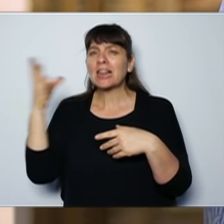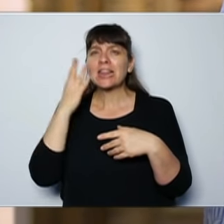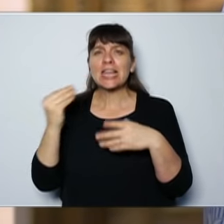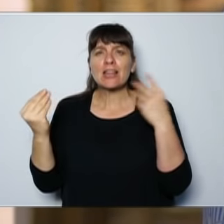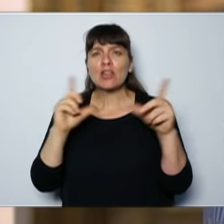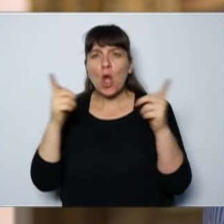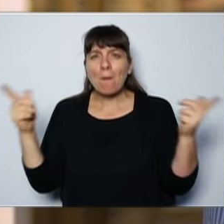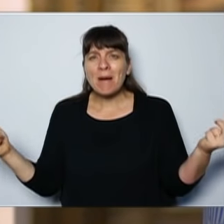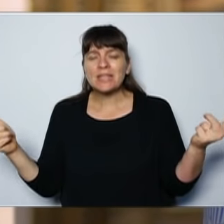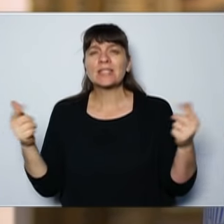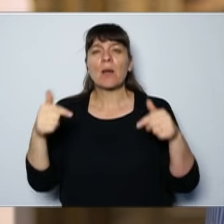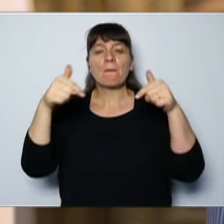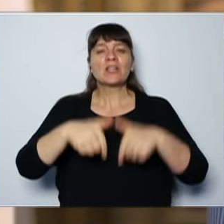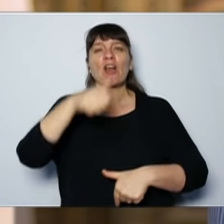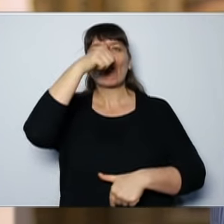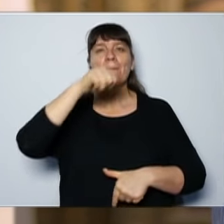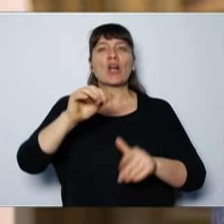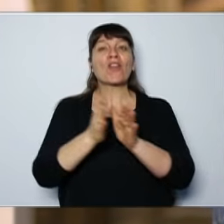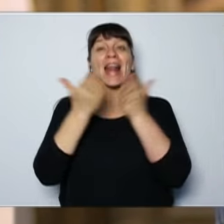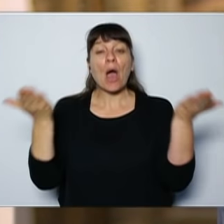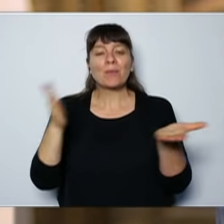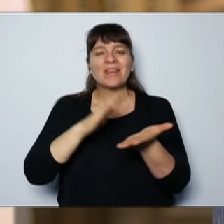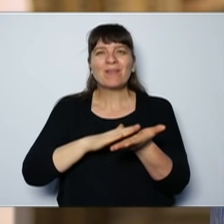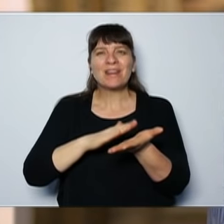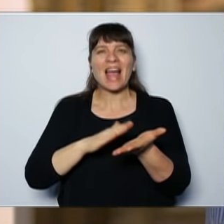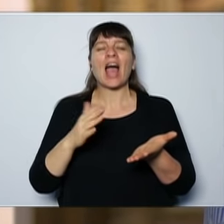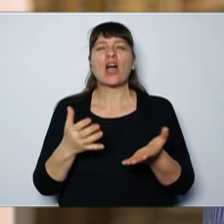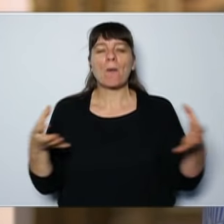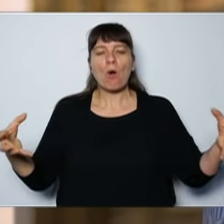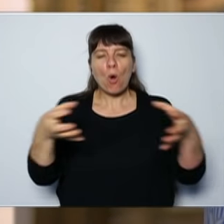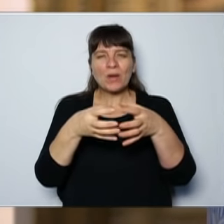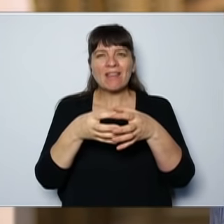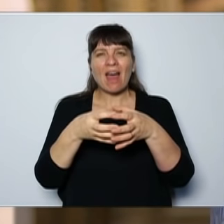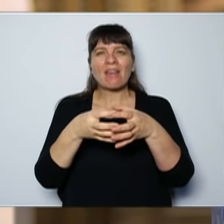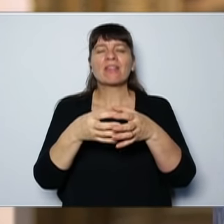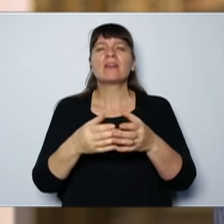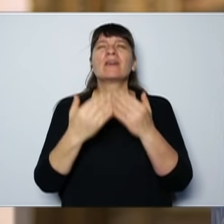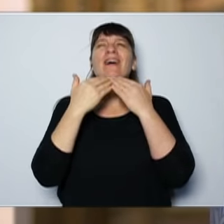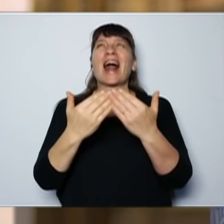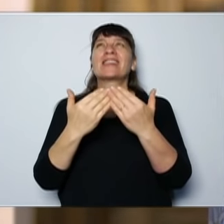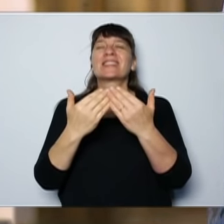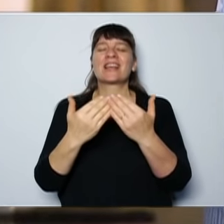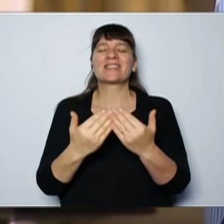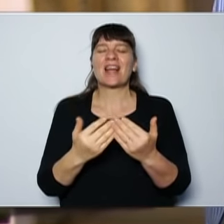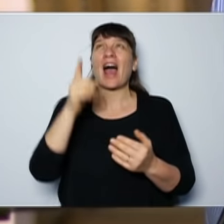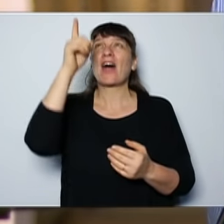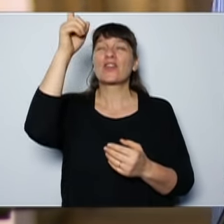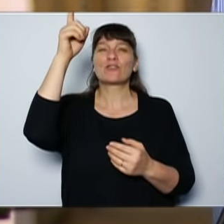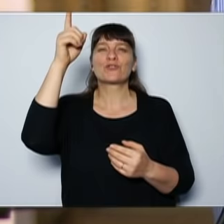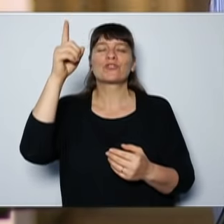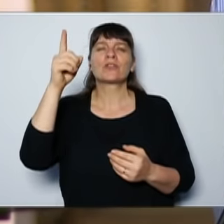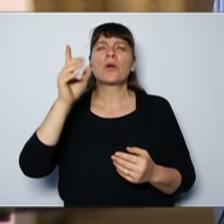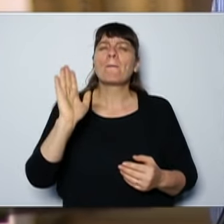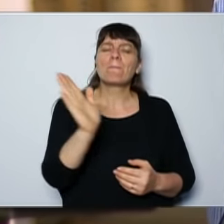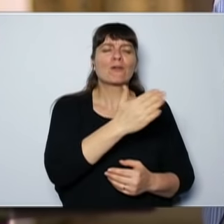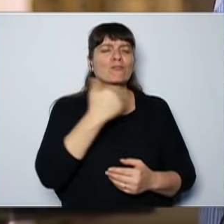Por eso, en el llamado Domingo Bíblico, como comunidad reunida, elevamos nuestra acción de gracias por todas